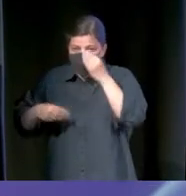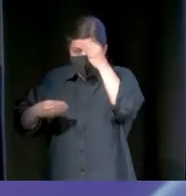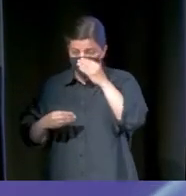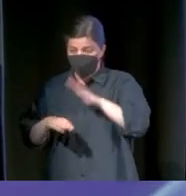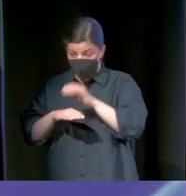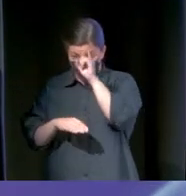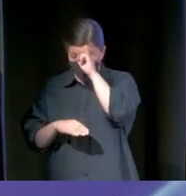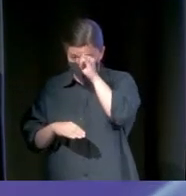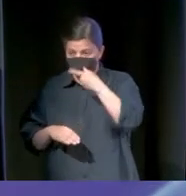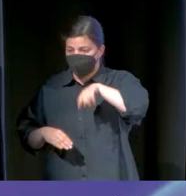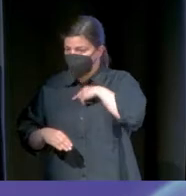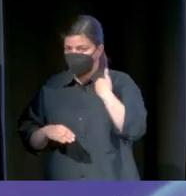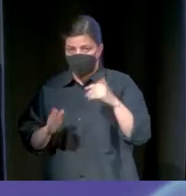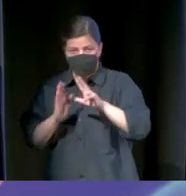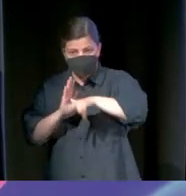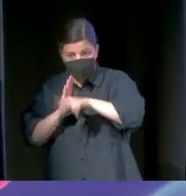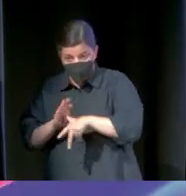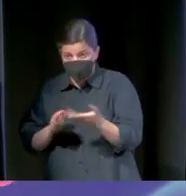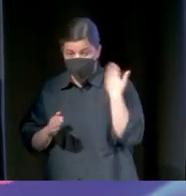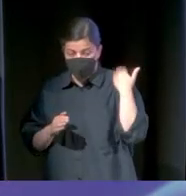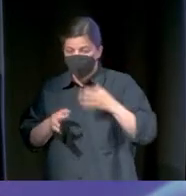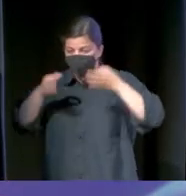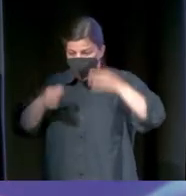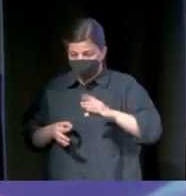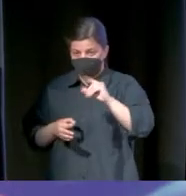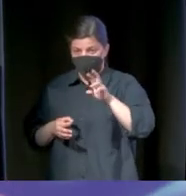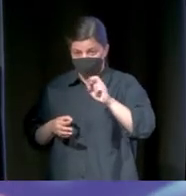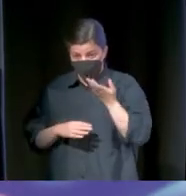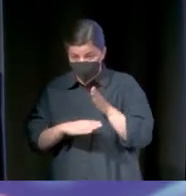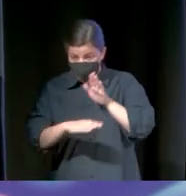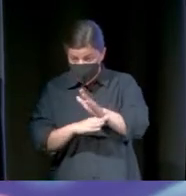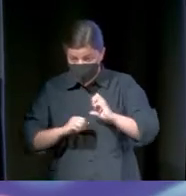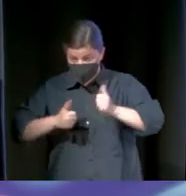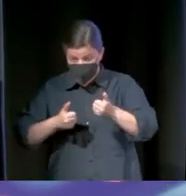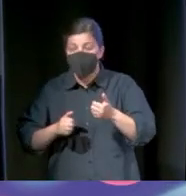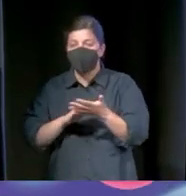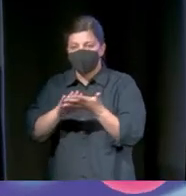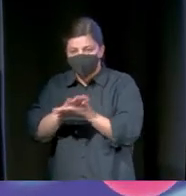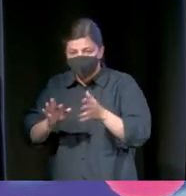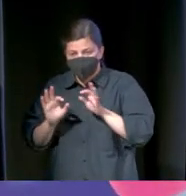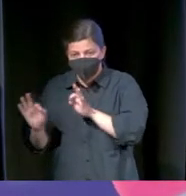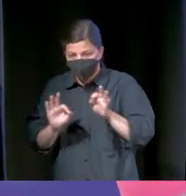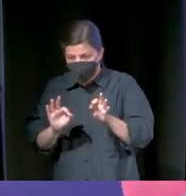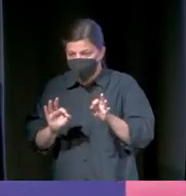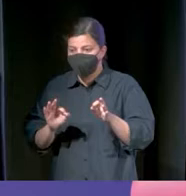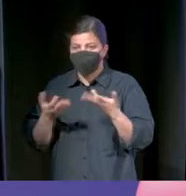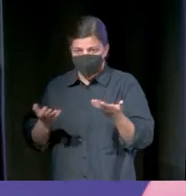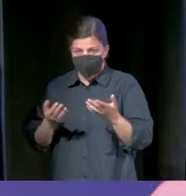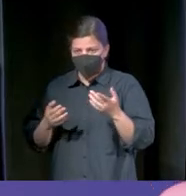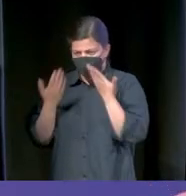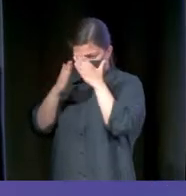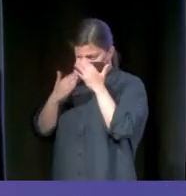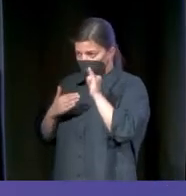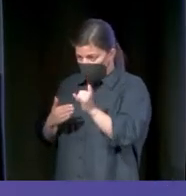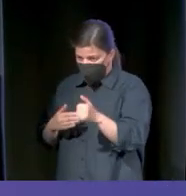instagram hemos llegado tarde antes justo david cuando empezó a la presentación estaba diciendo que tenía facebook es